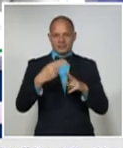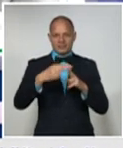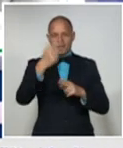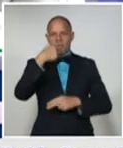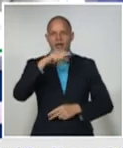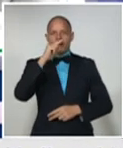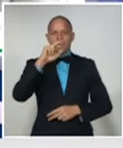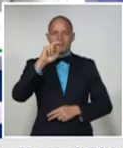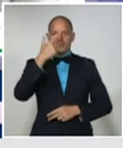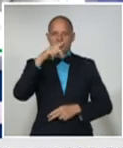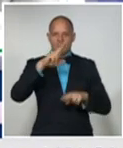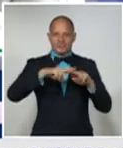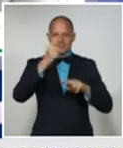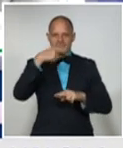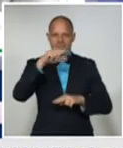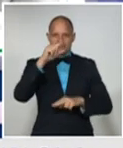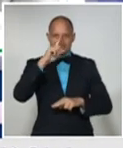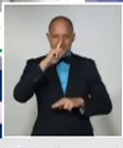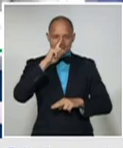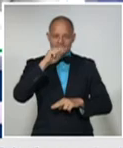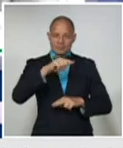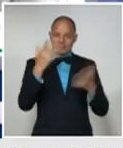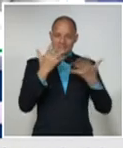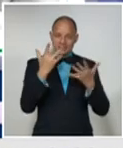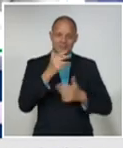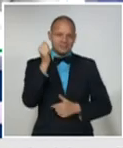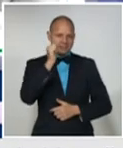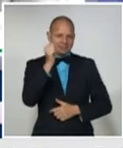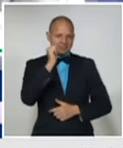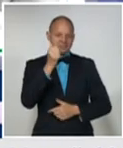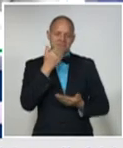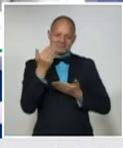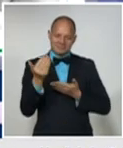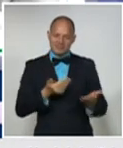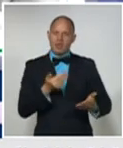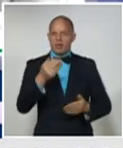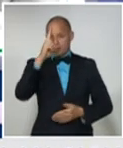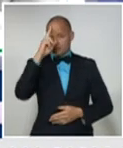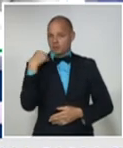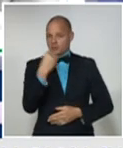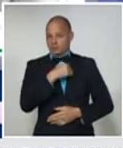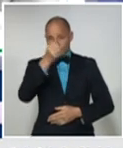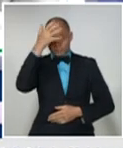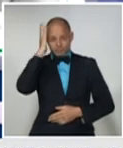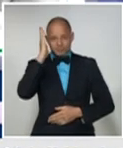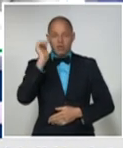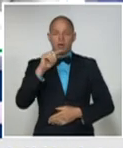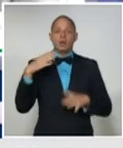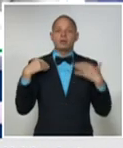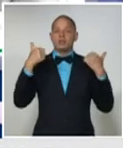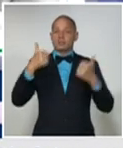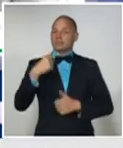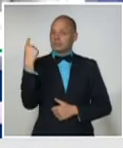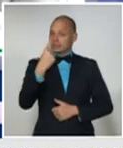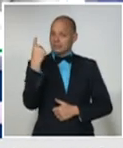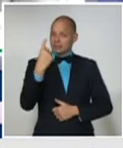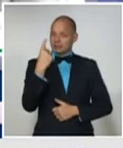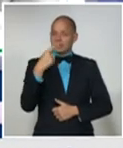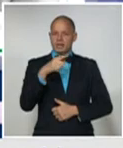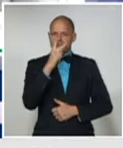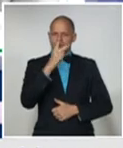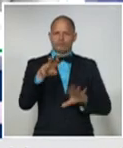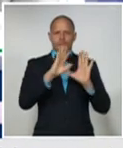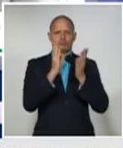Herrada. Bienvenido, y le doy la bienvenida al doctor Francisco Durán García, director nacional de epidemiología del Ministerio de Salud